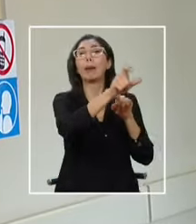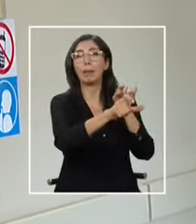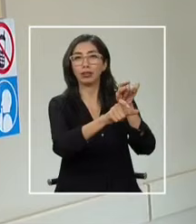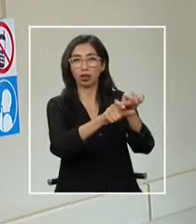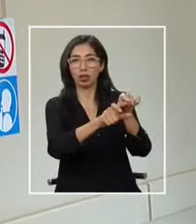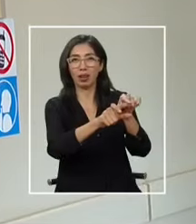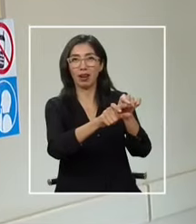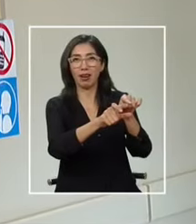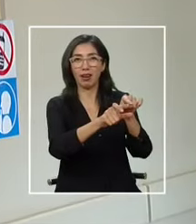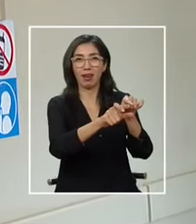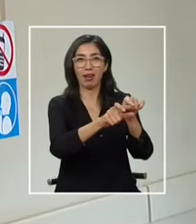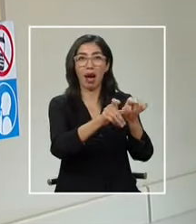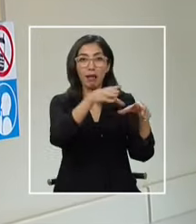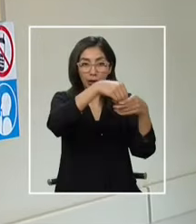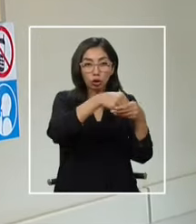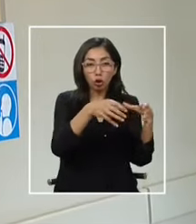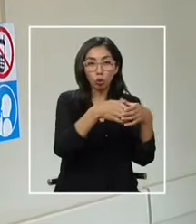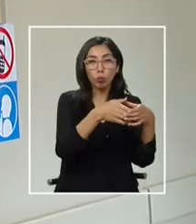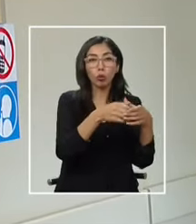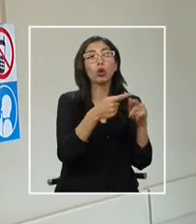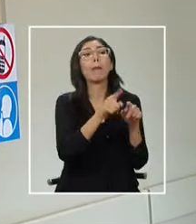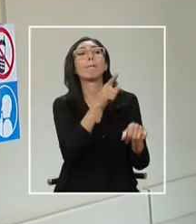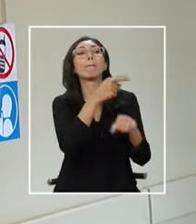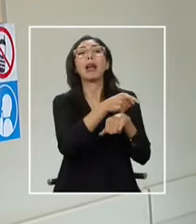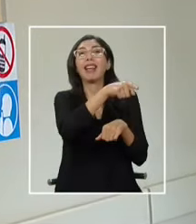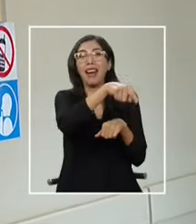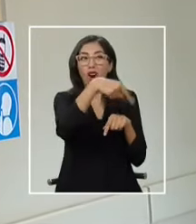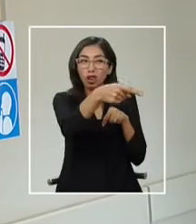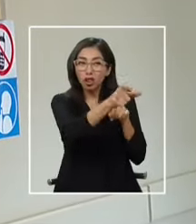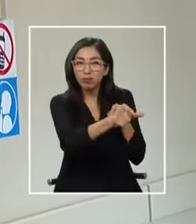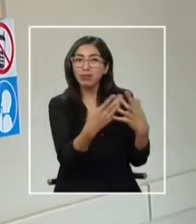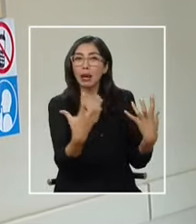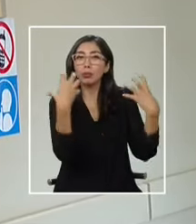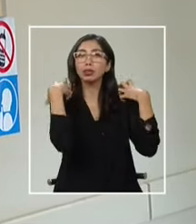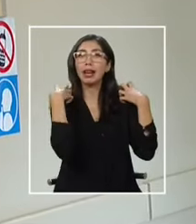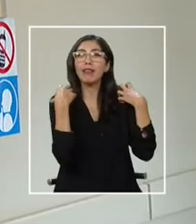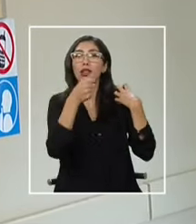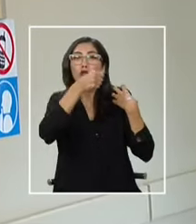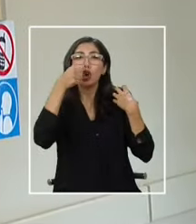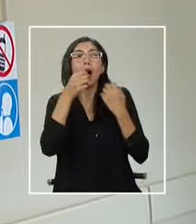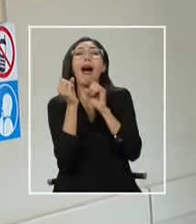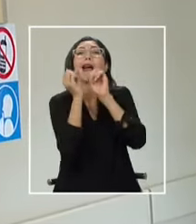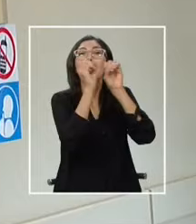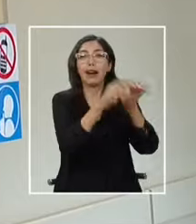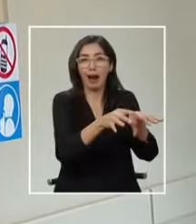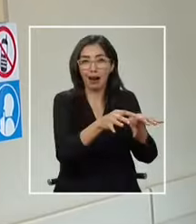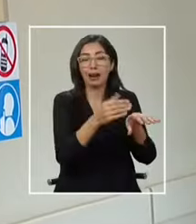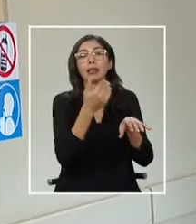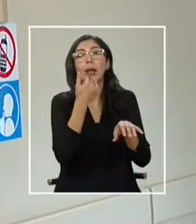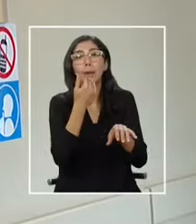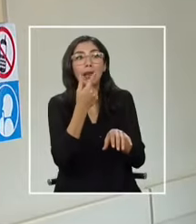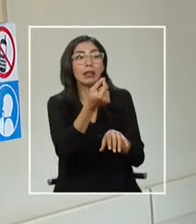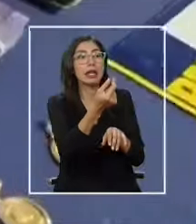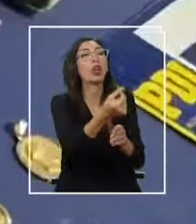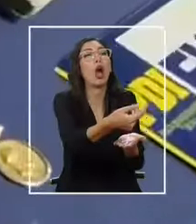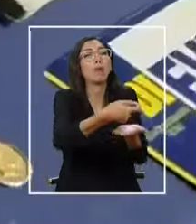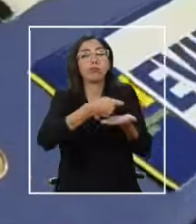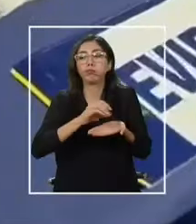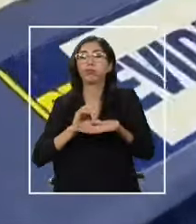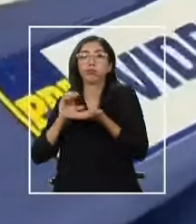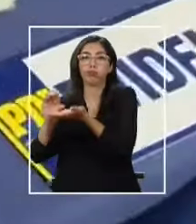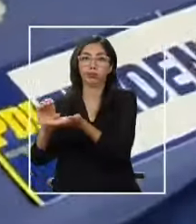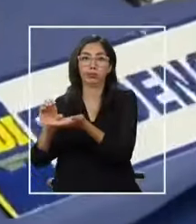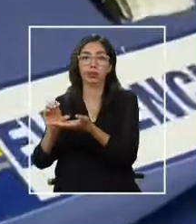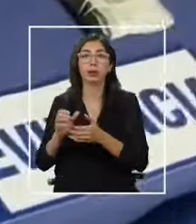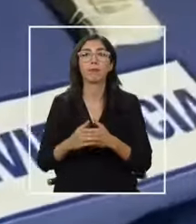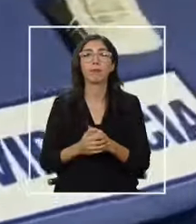interior de la organización, quien se encargaba de distribuir droga en los puntos y retirar las recaudaciones.